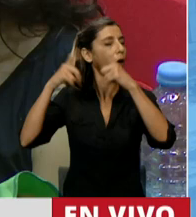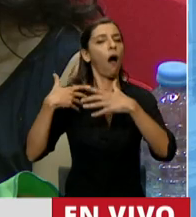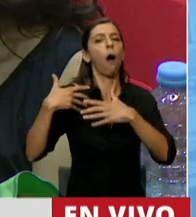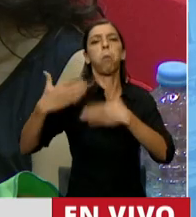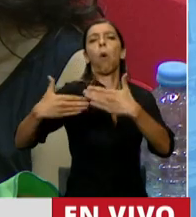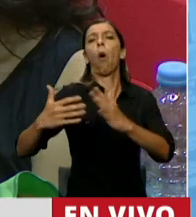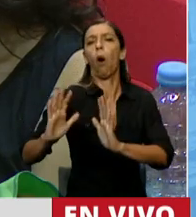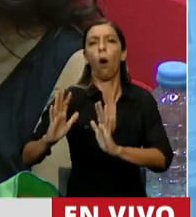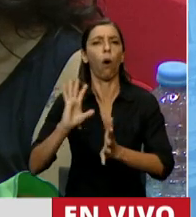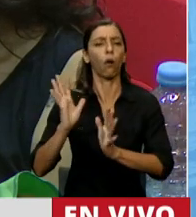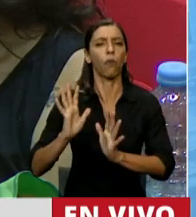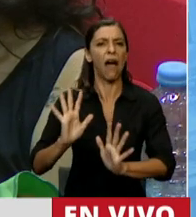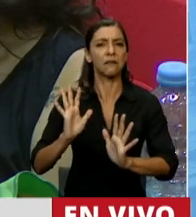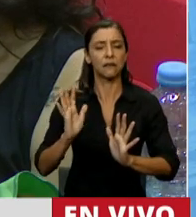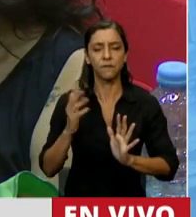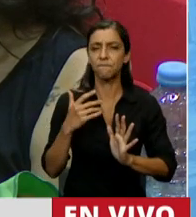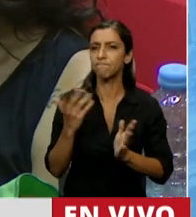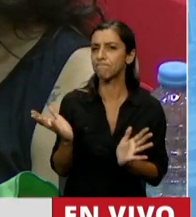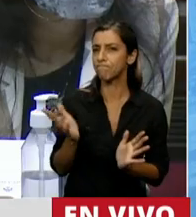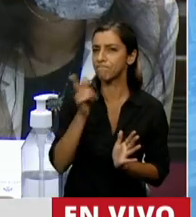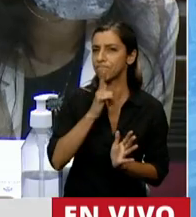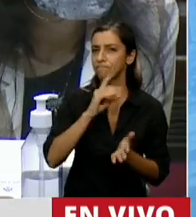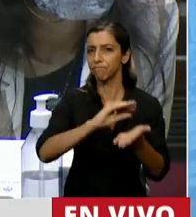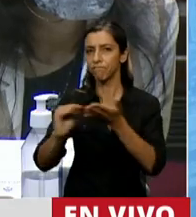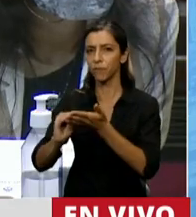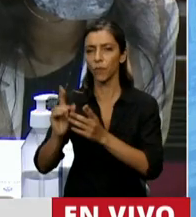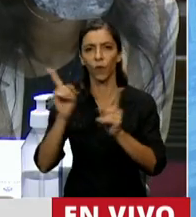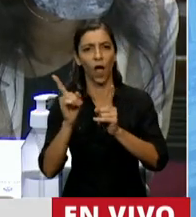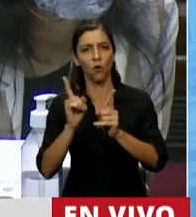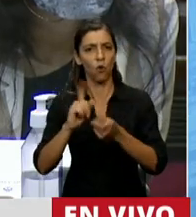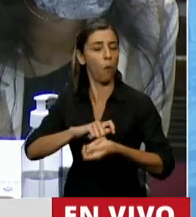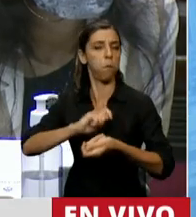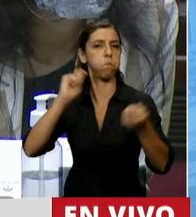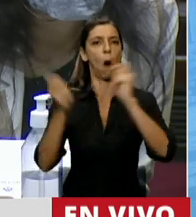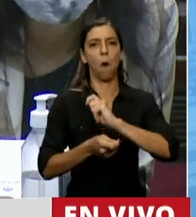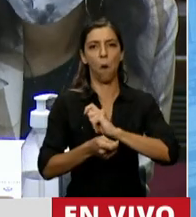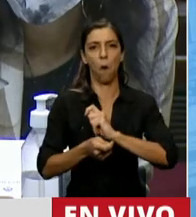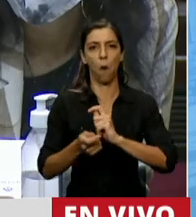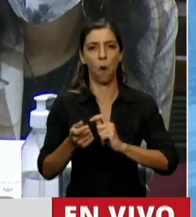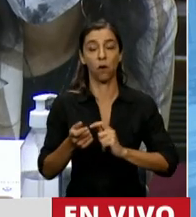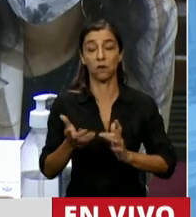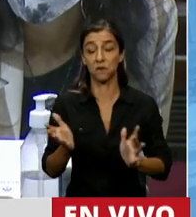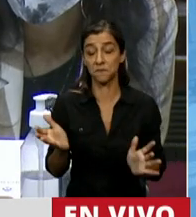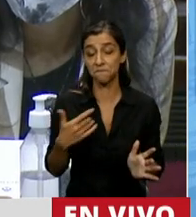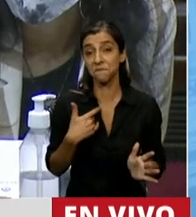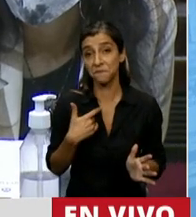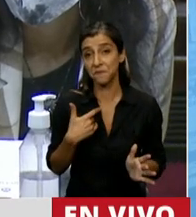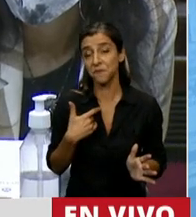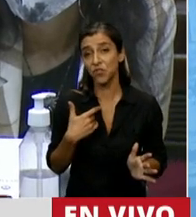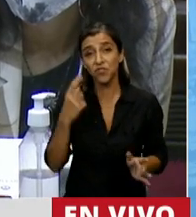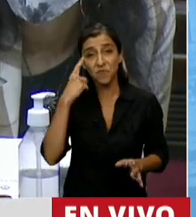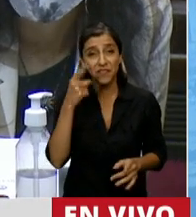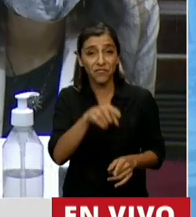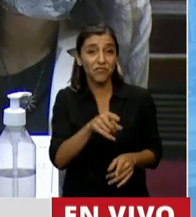muchos diputados y diputadas se habían convertido al progresismo. Bueno, eso se relaciona mucho con no